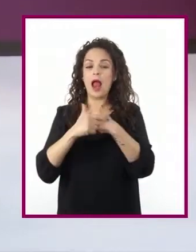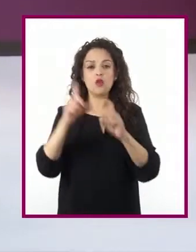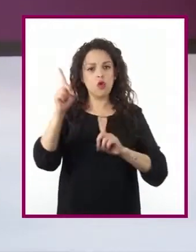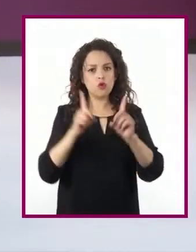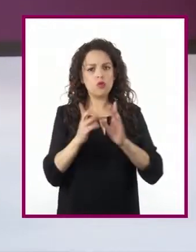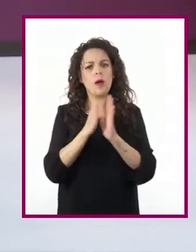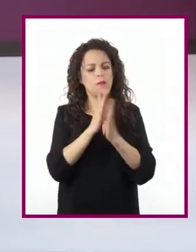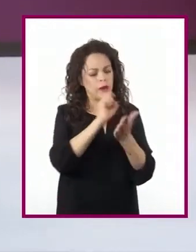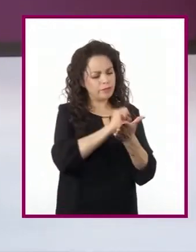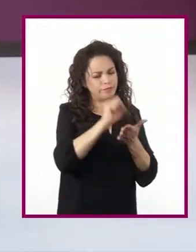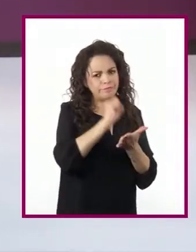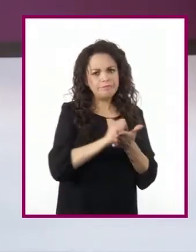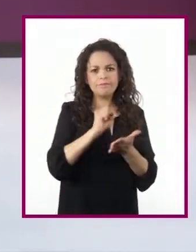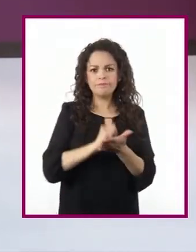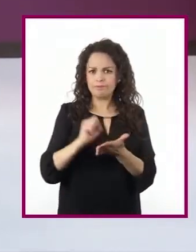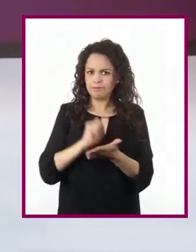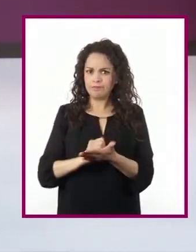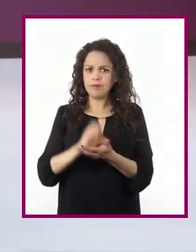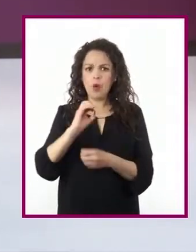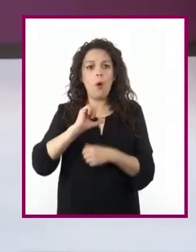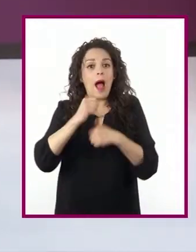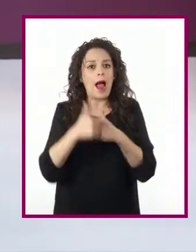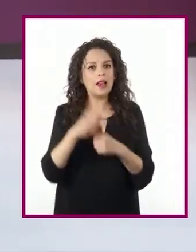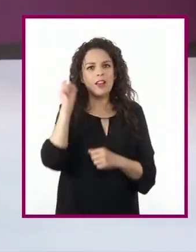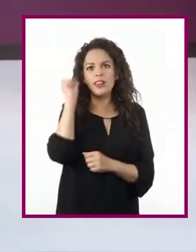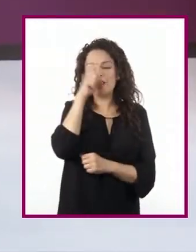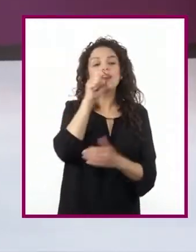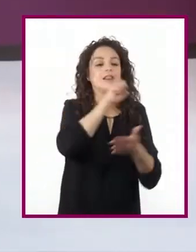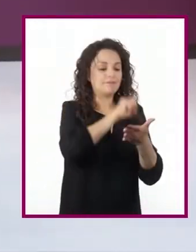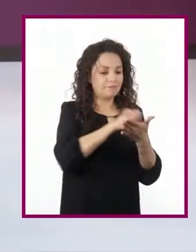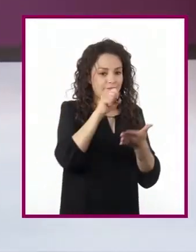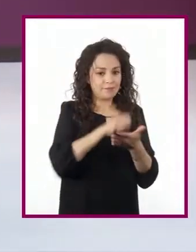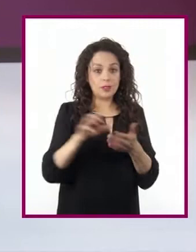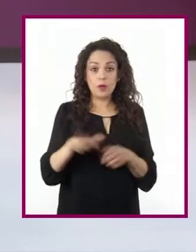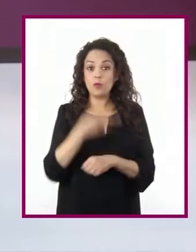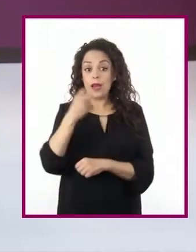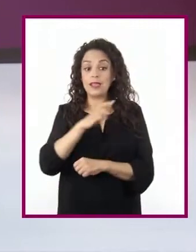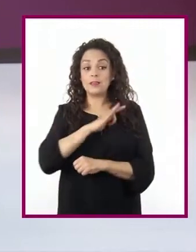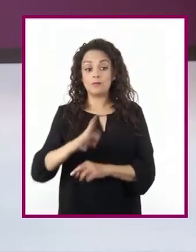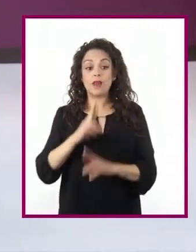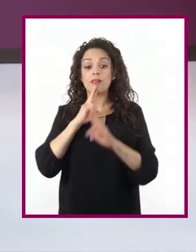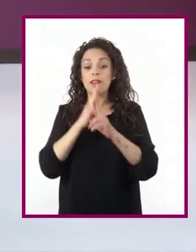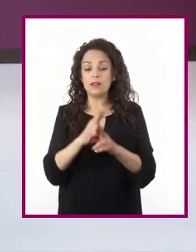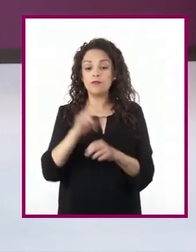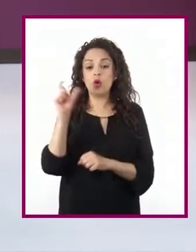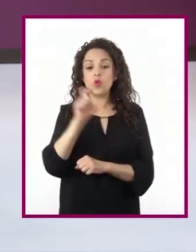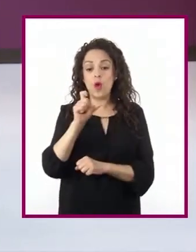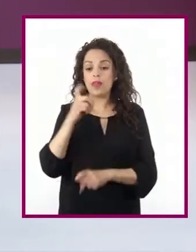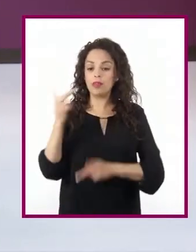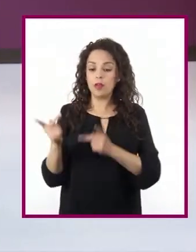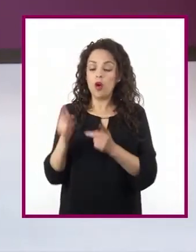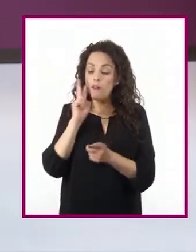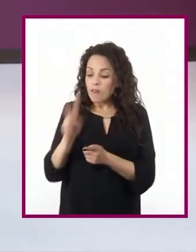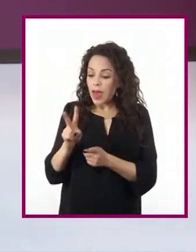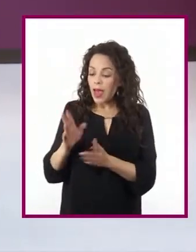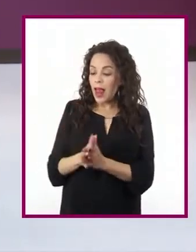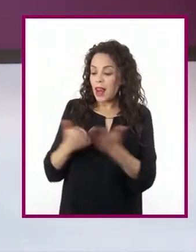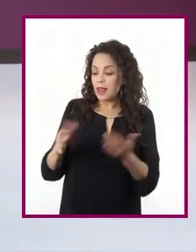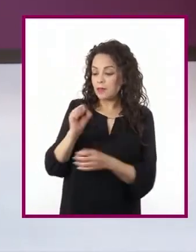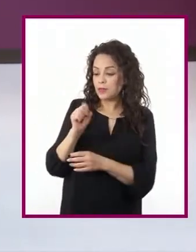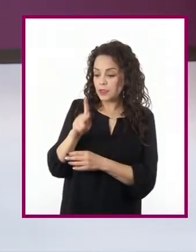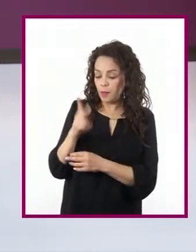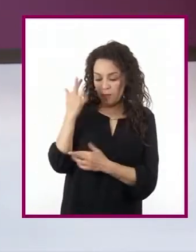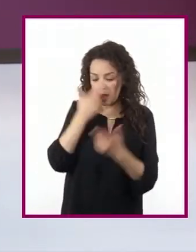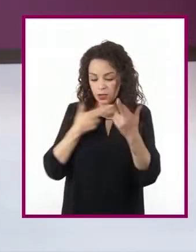o dificultades que les surjan, pues muchas de esas las podrán resolver al momento de consultar su libro de texto y revisar